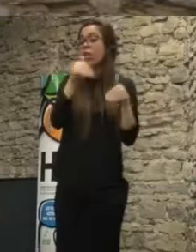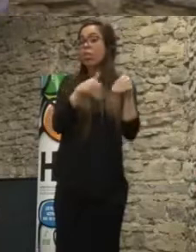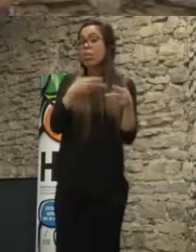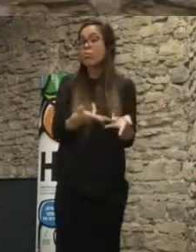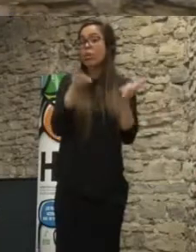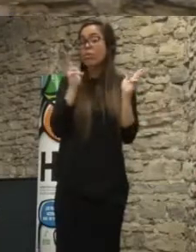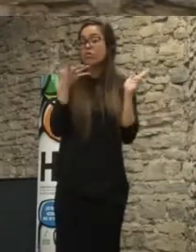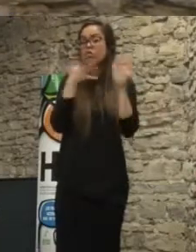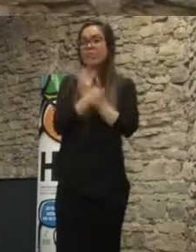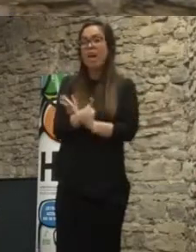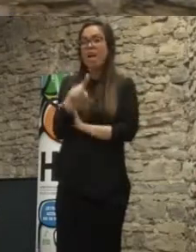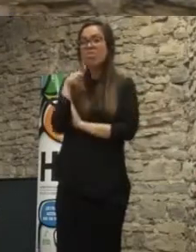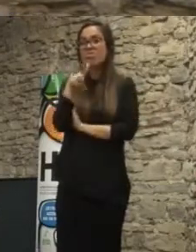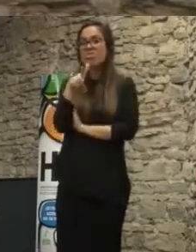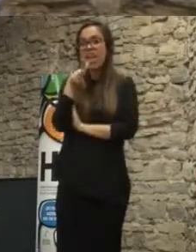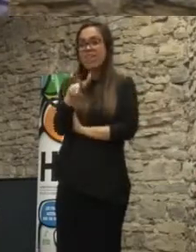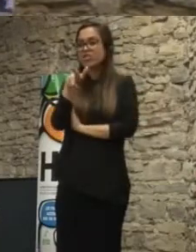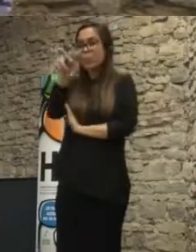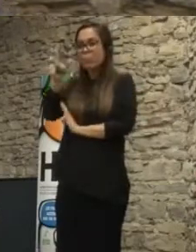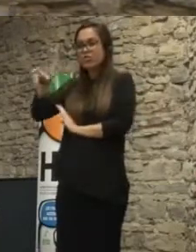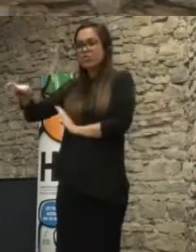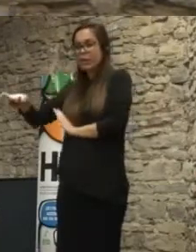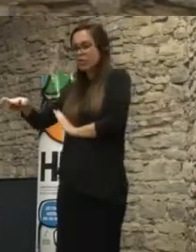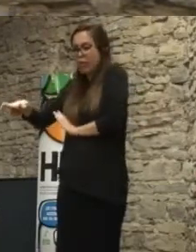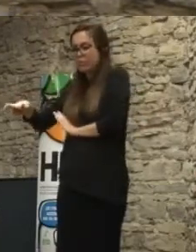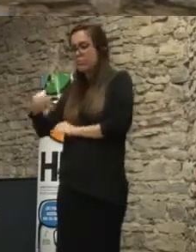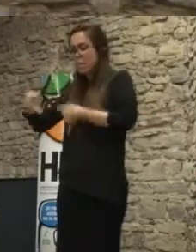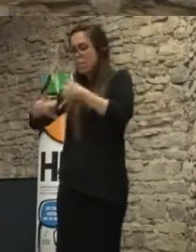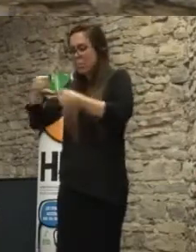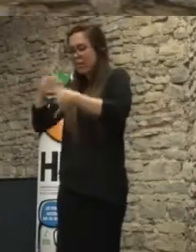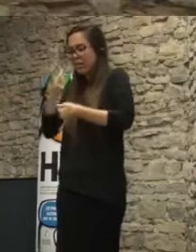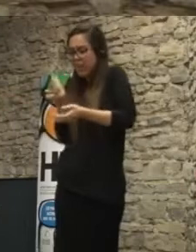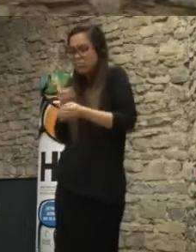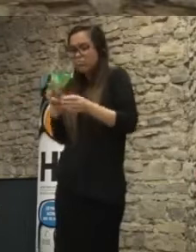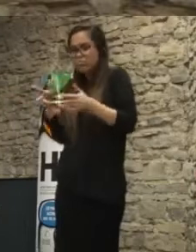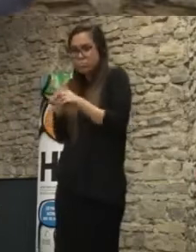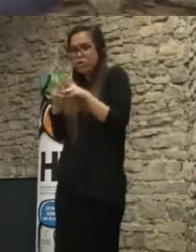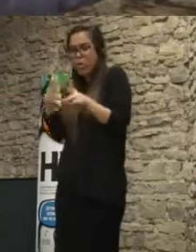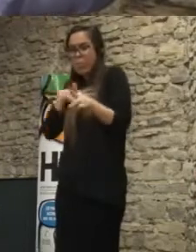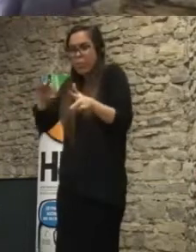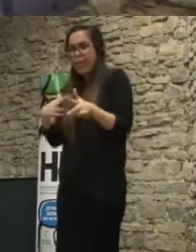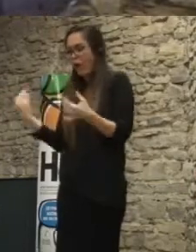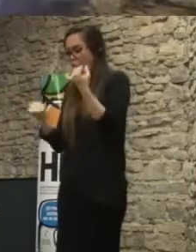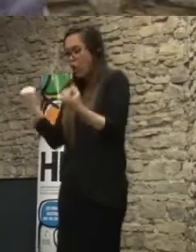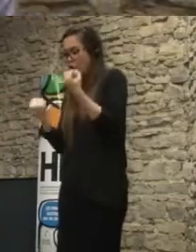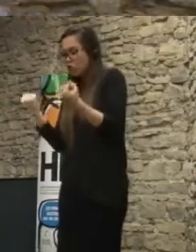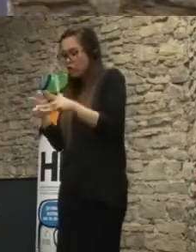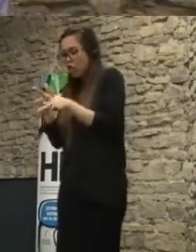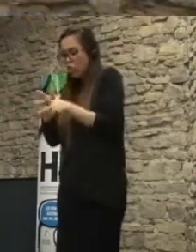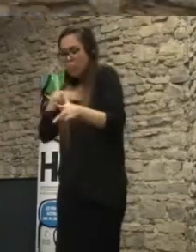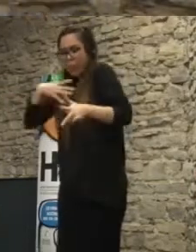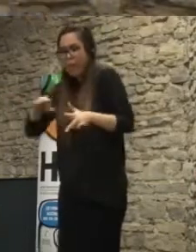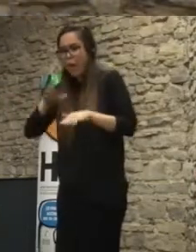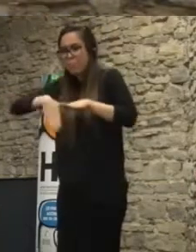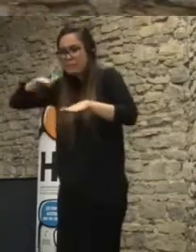a asociarse los partidarios de la bicicleta, como los partidarios del coche, como los partidarios del patín, ¿no? Es